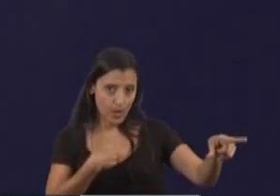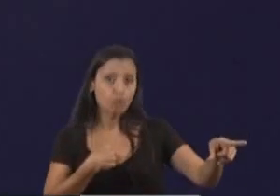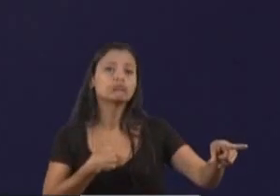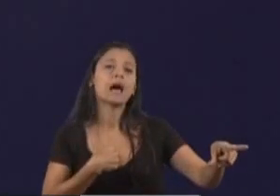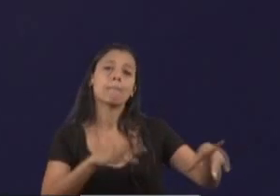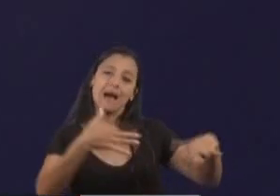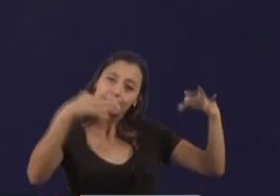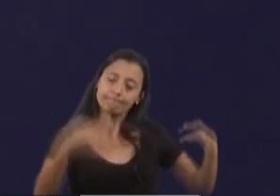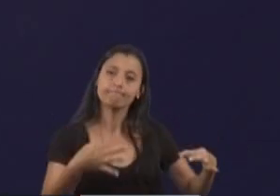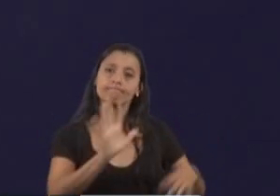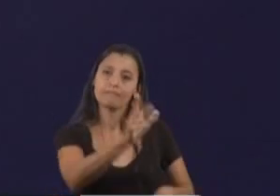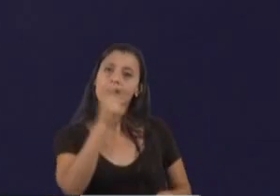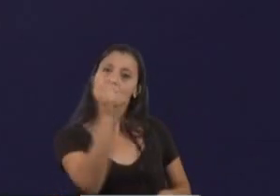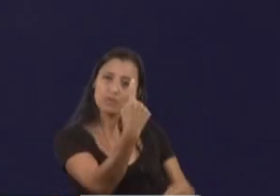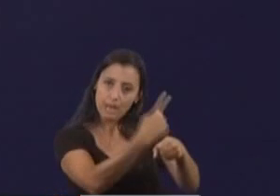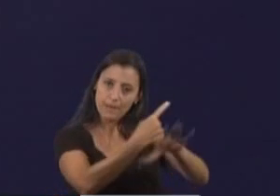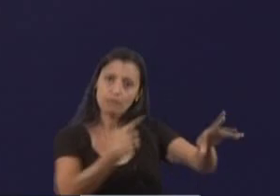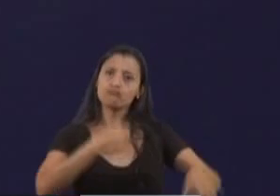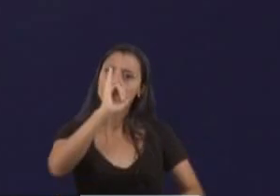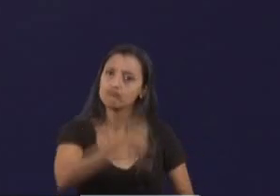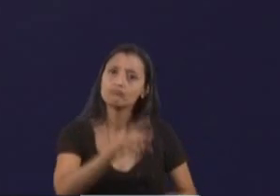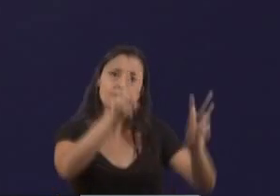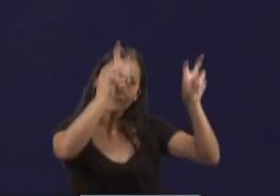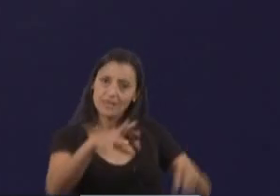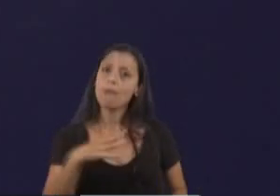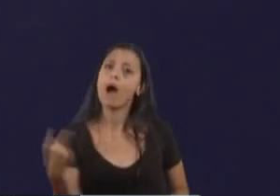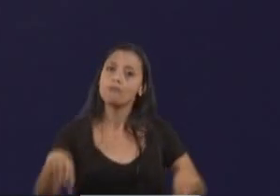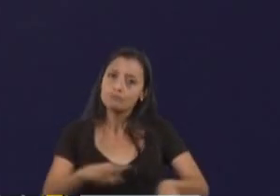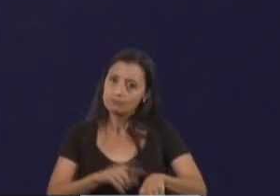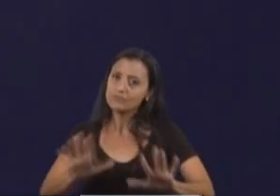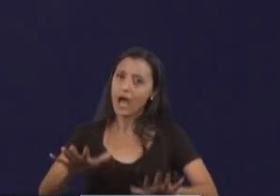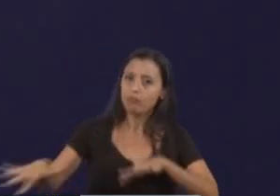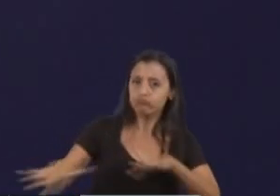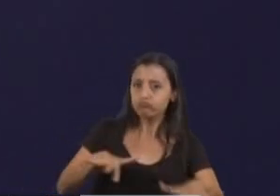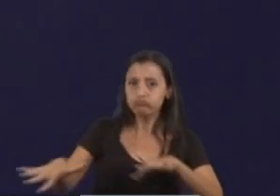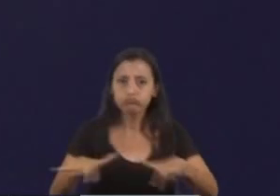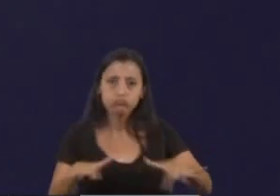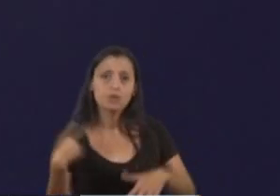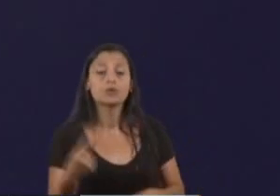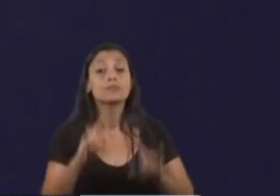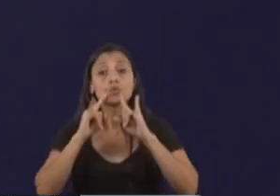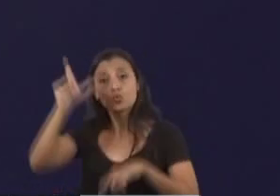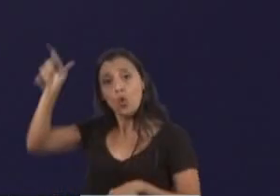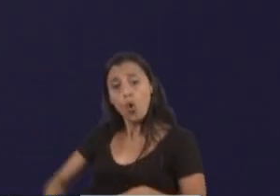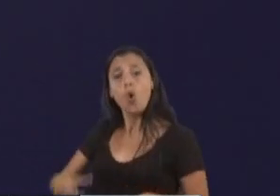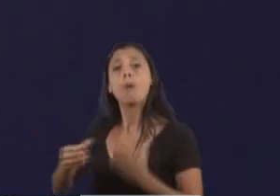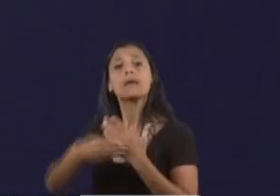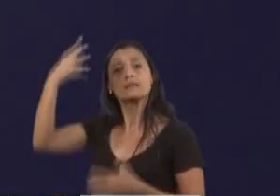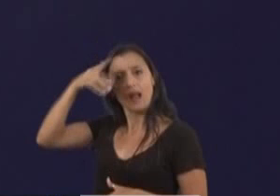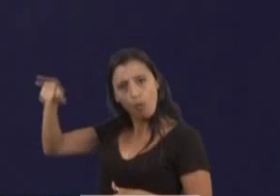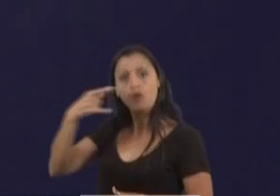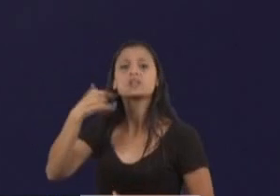más concreta. Efectivamente es un tema en agenda, es un tema que la propia ministra Bullrich lo